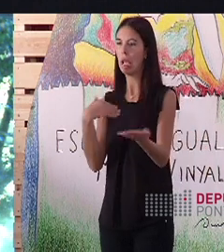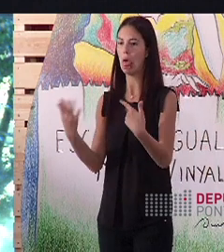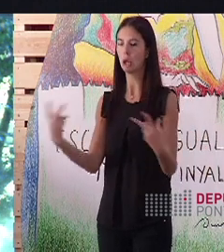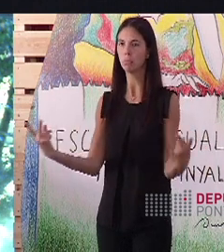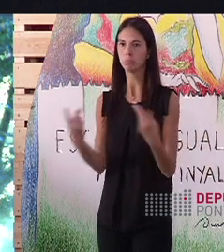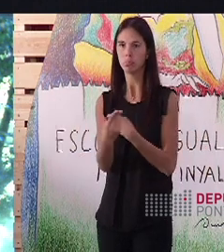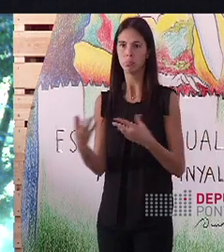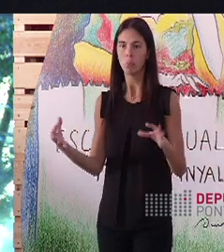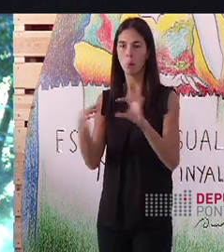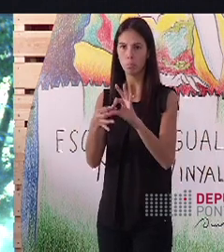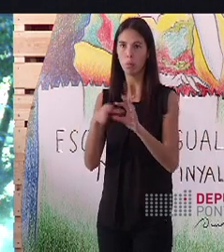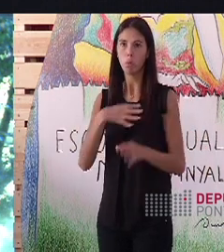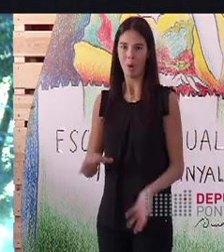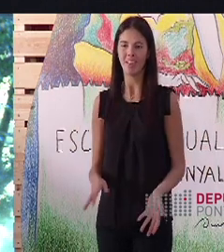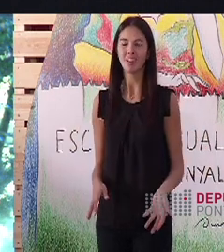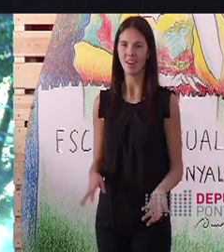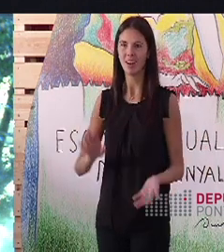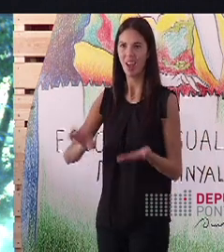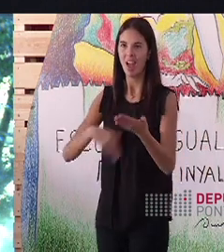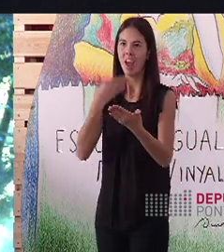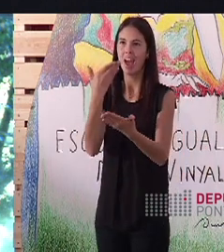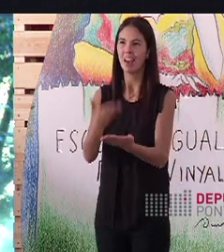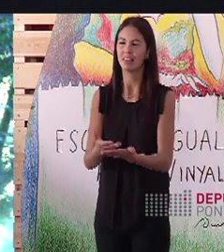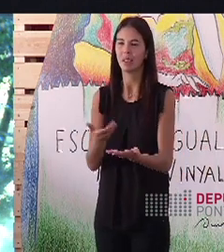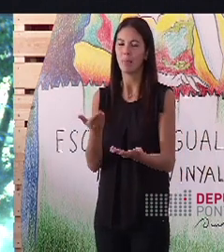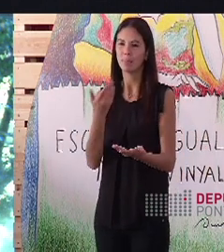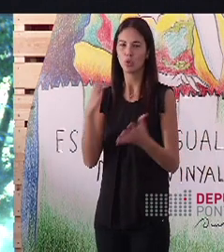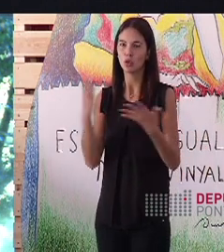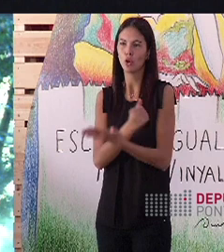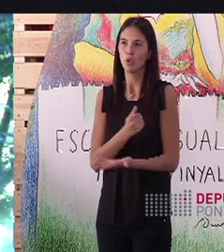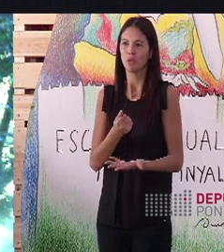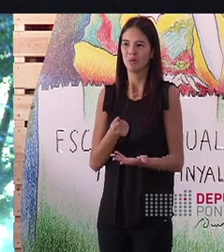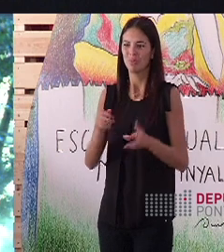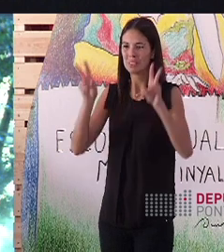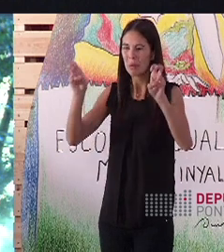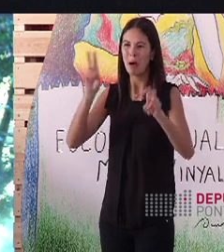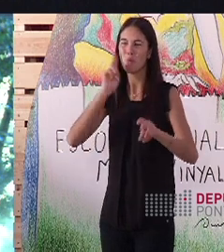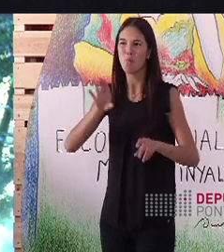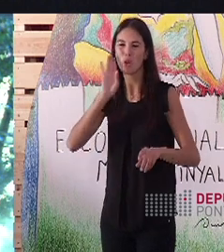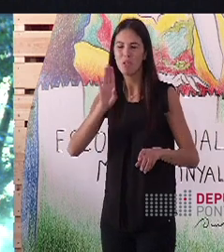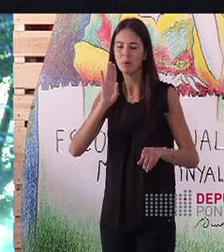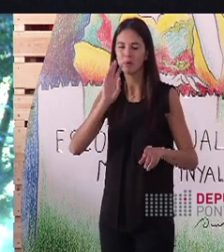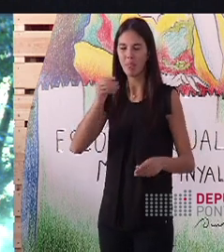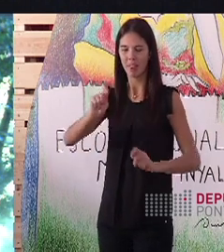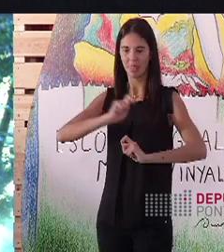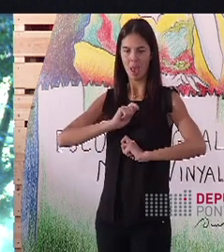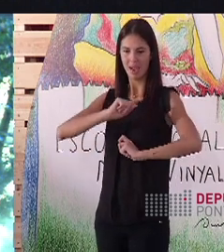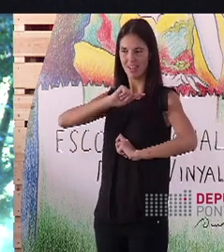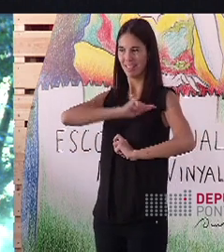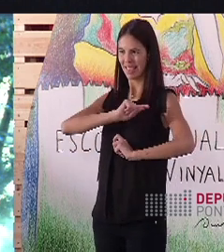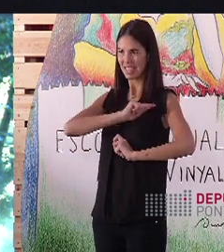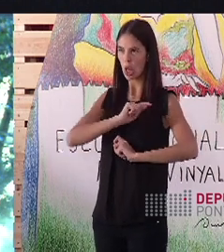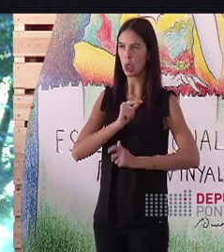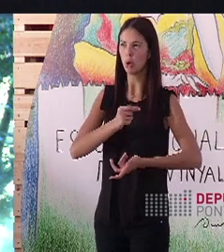todos los relatos pornográficos, por llamarles relatos, porque de alguna manera hay que llamarles, te transmiten la